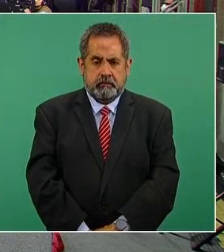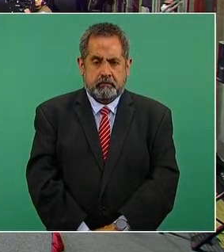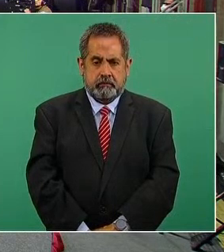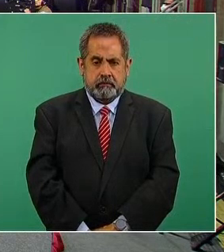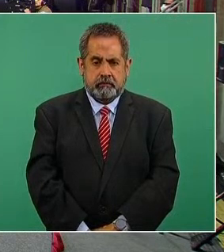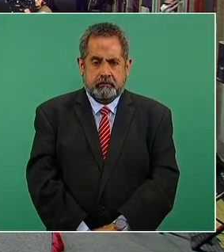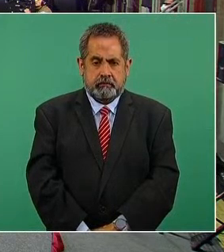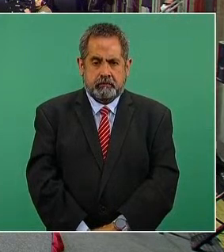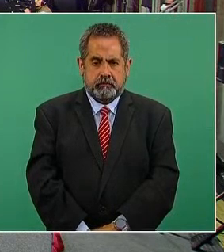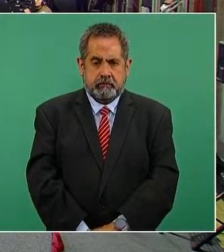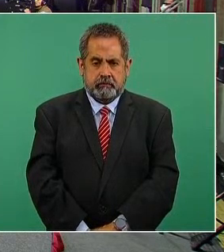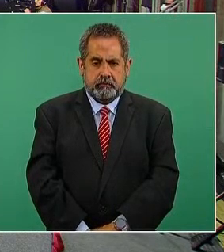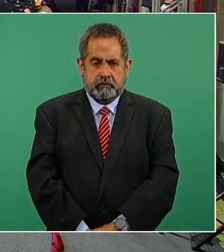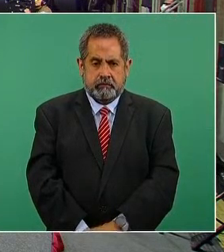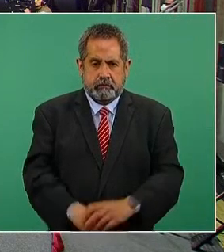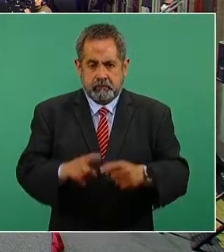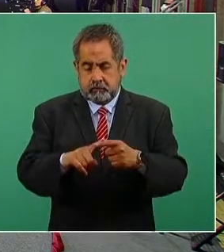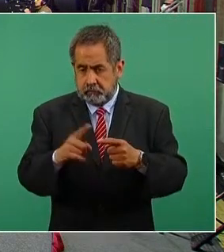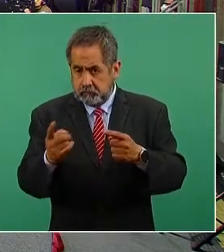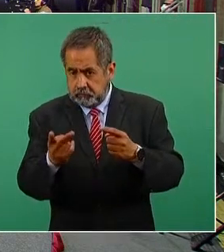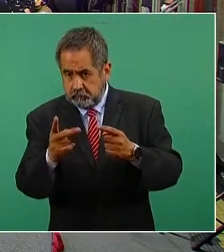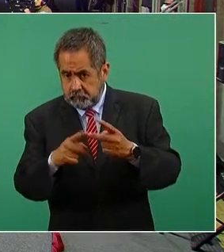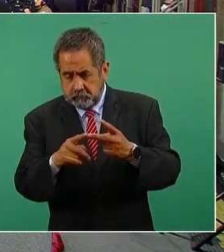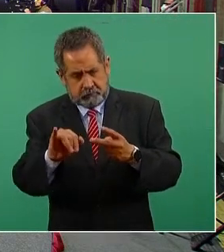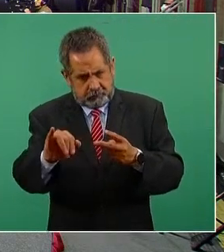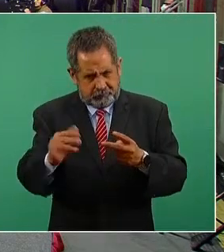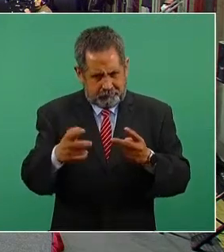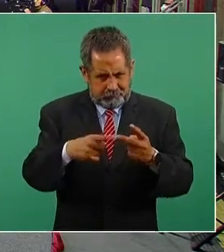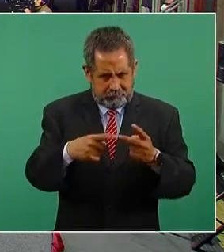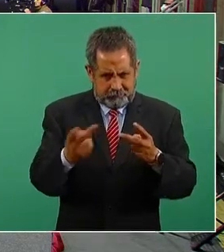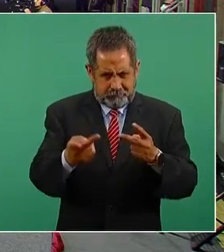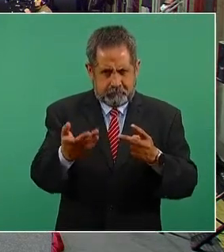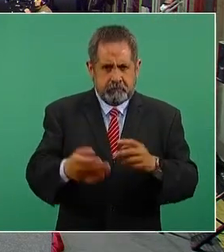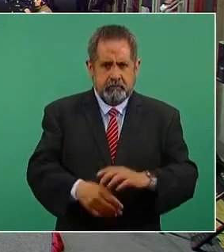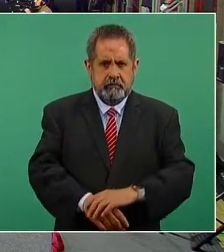Falta. ¿Paso la segunda? Sí. Ok.